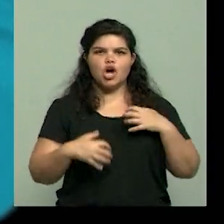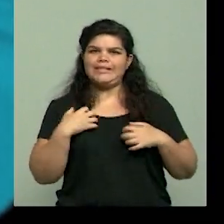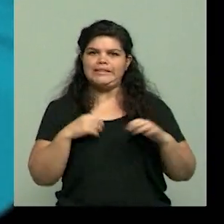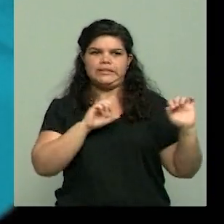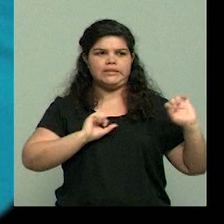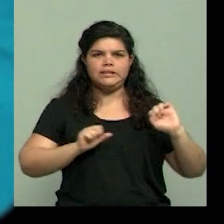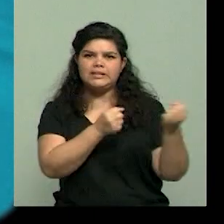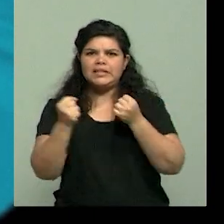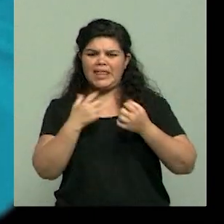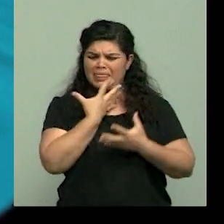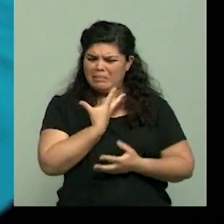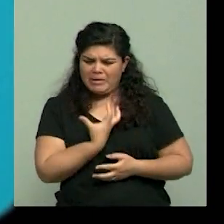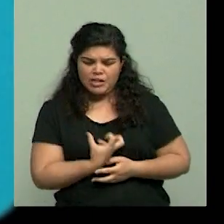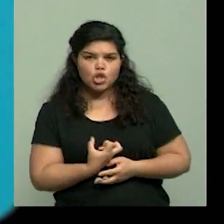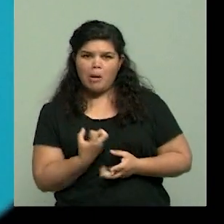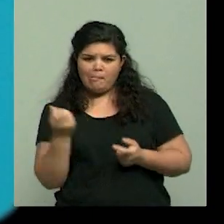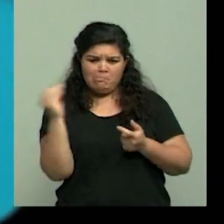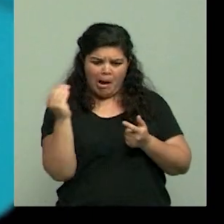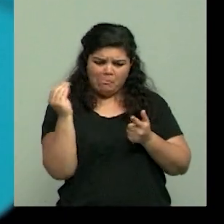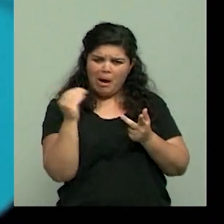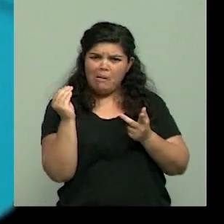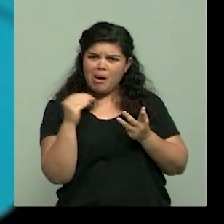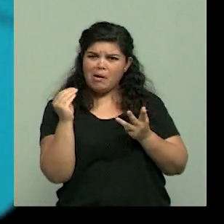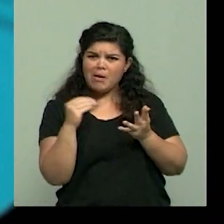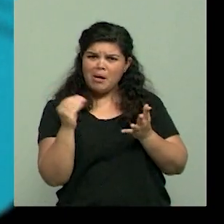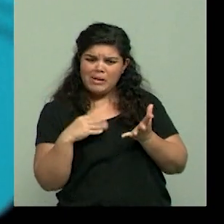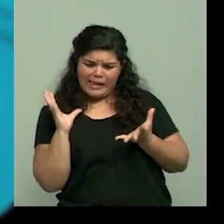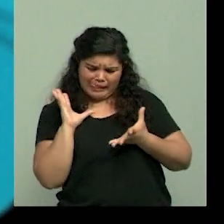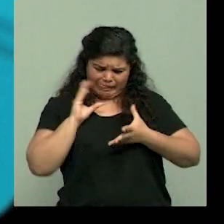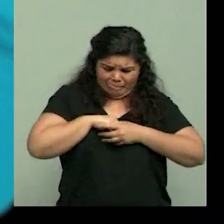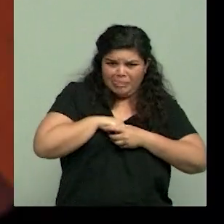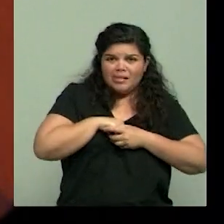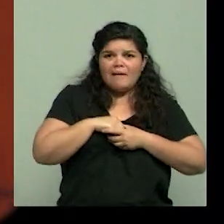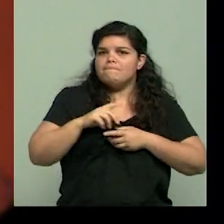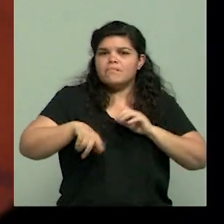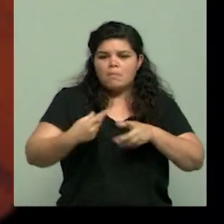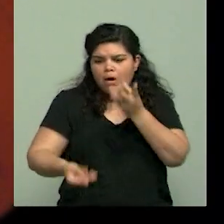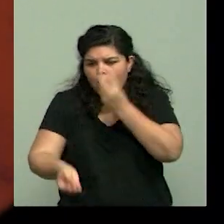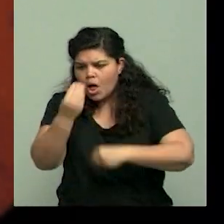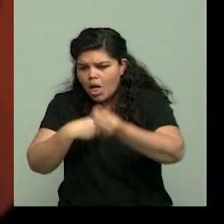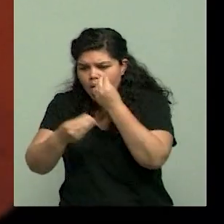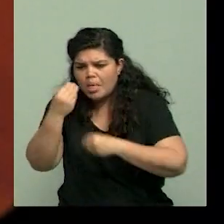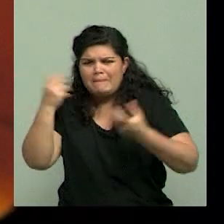la depresión forman parte de un cóctel que lleva a que muchas personas se alimenten mal.